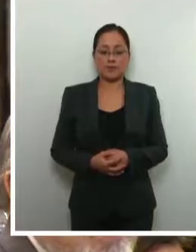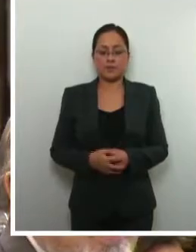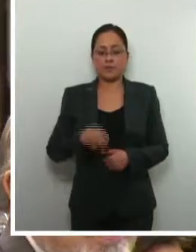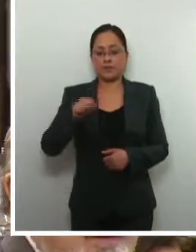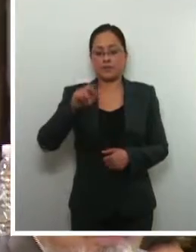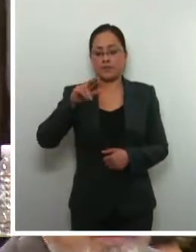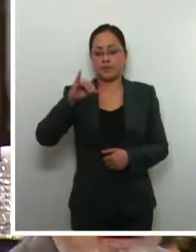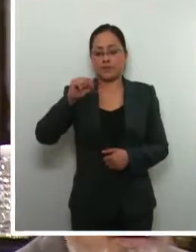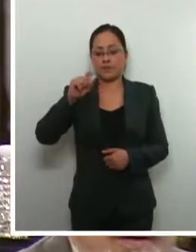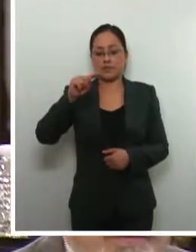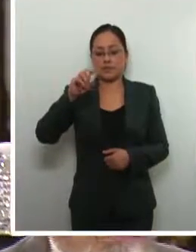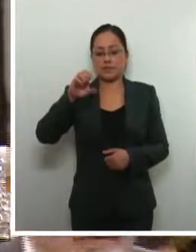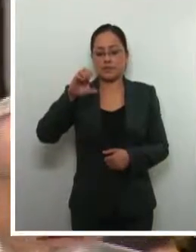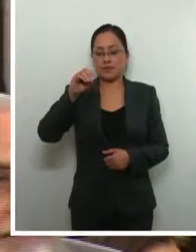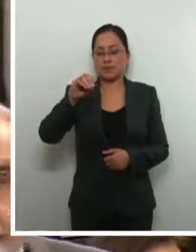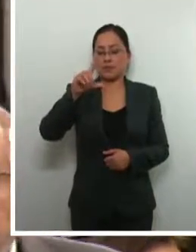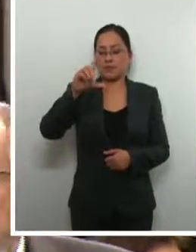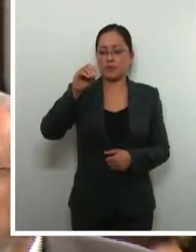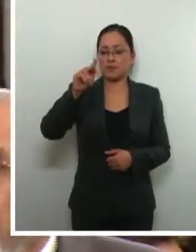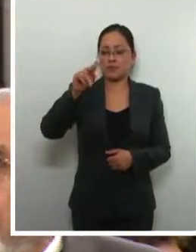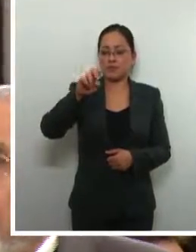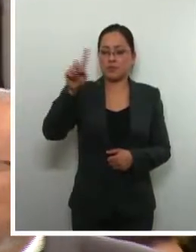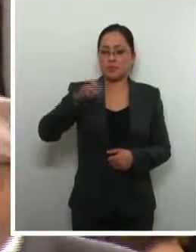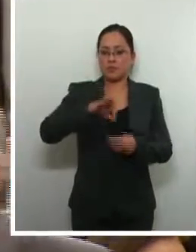Aristeo López, a favor.